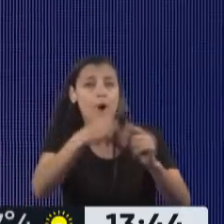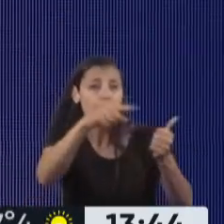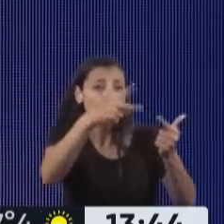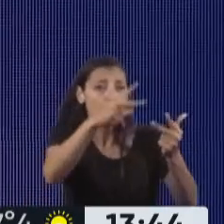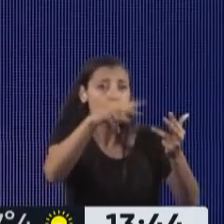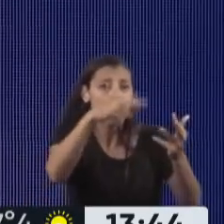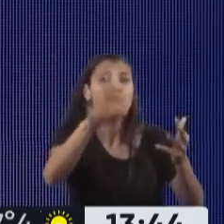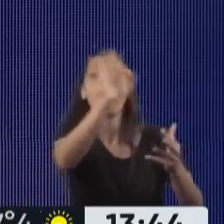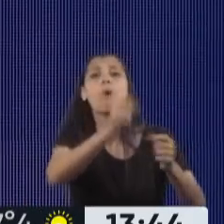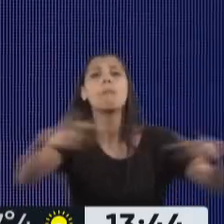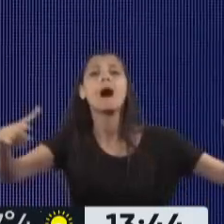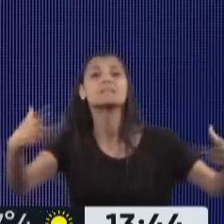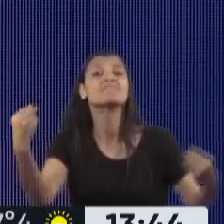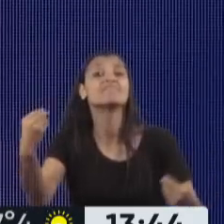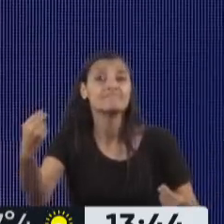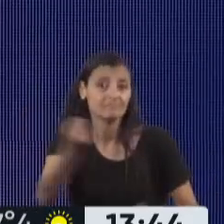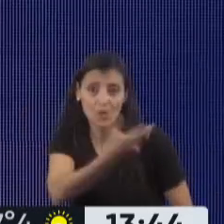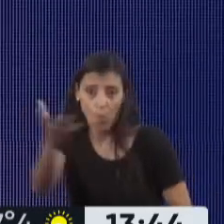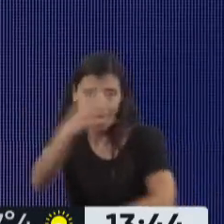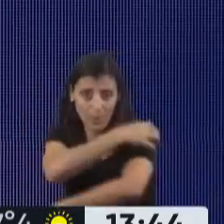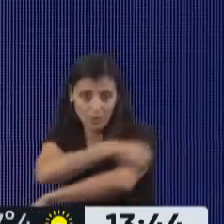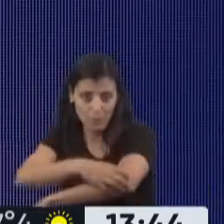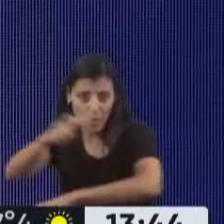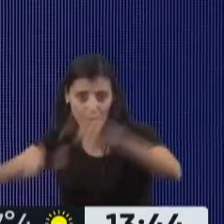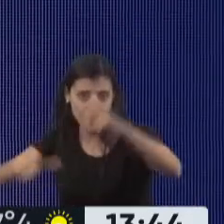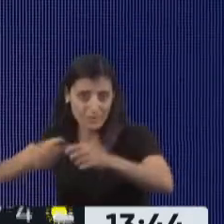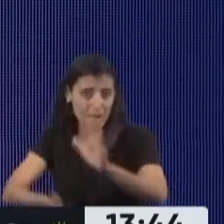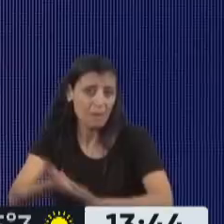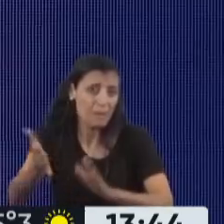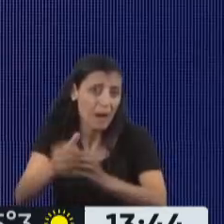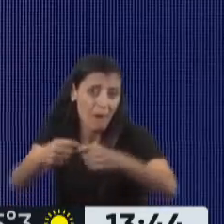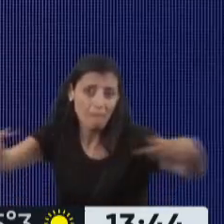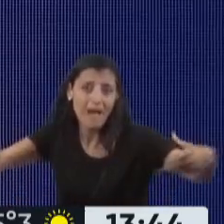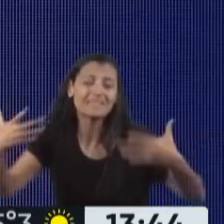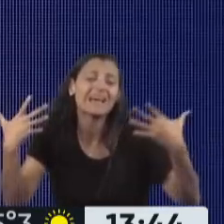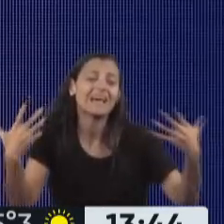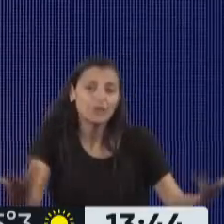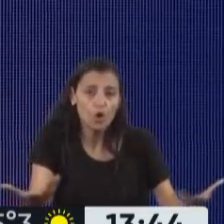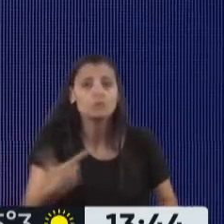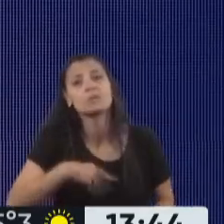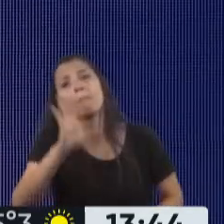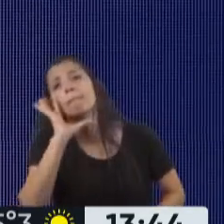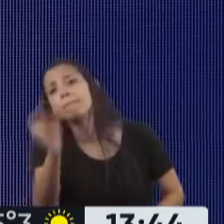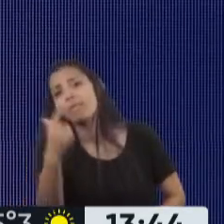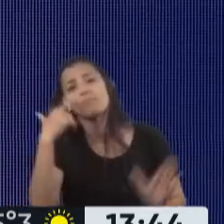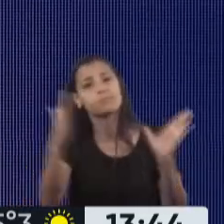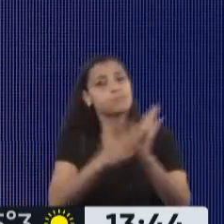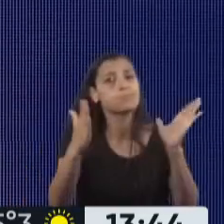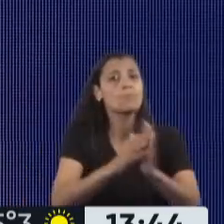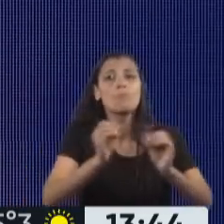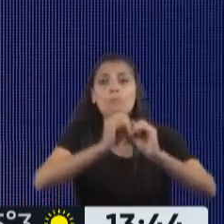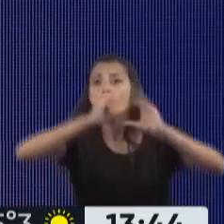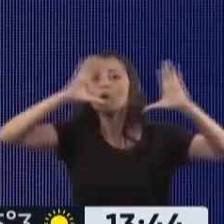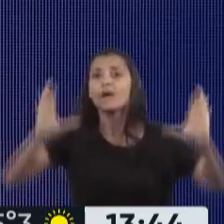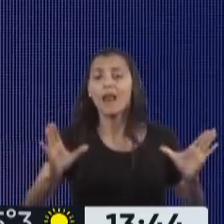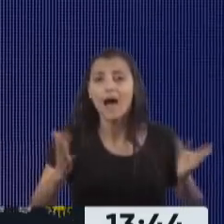multiplicación e incremento de la cantidad de pobres e indigentes. Entonces, cuando ustedes, digamos, es tan clara la cuenta, lo otro